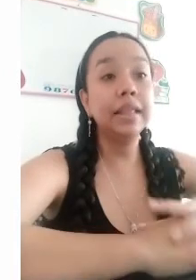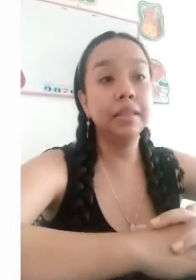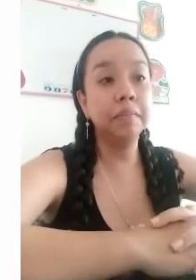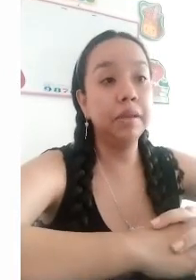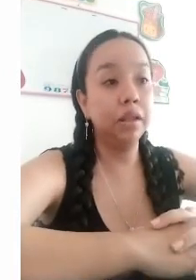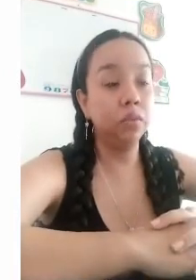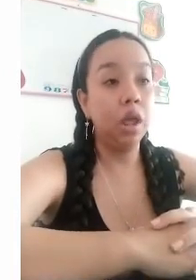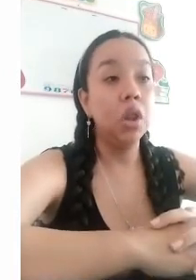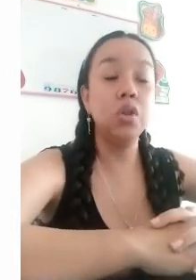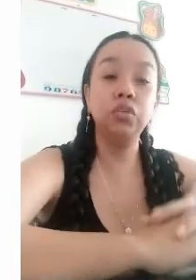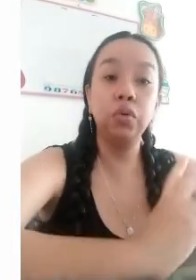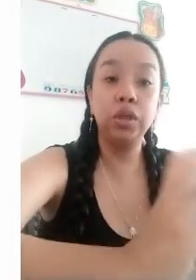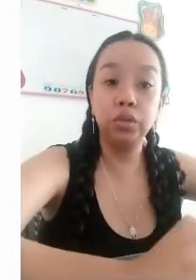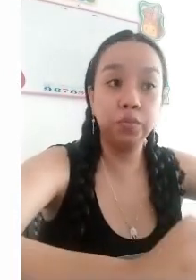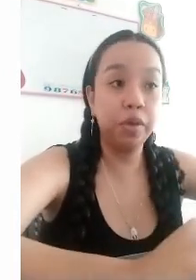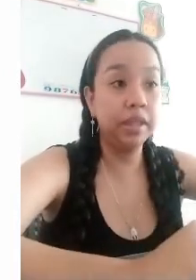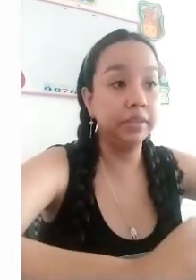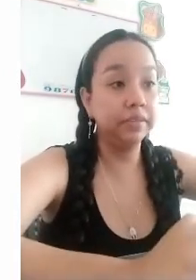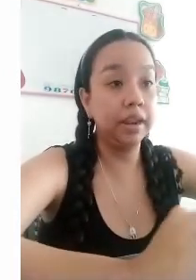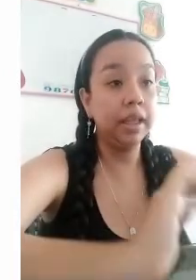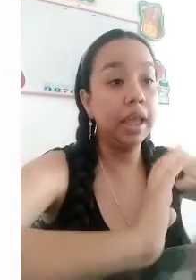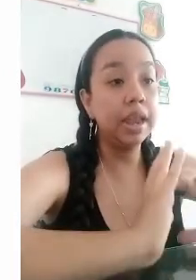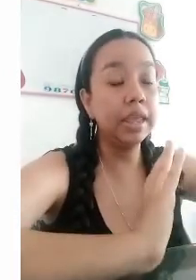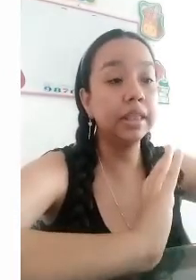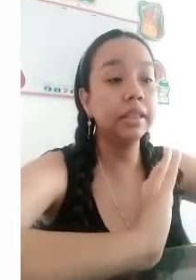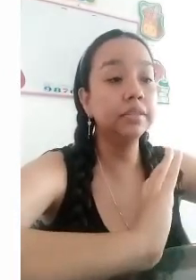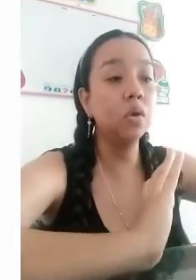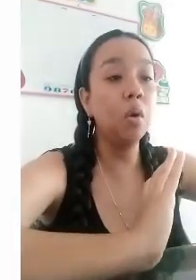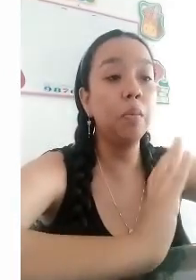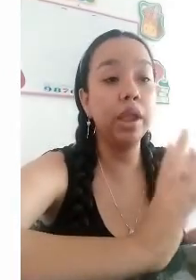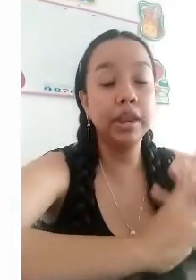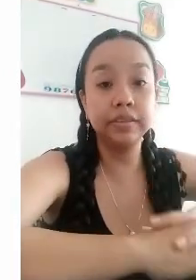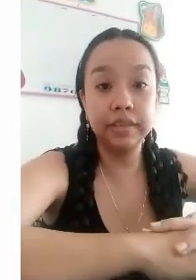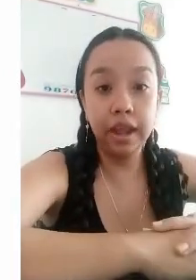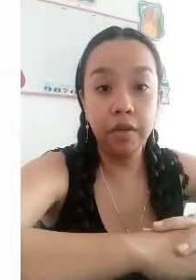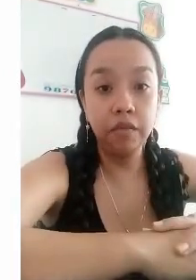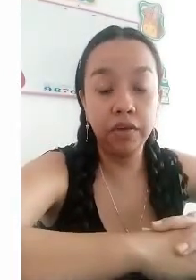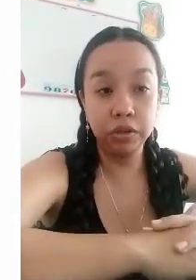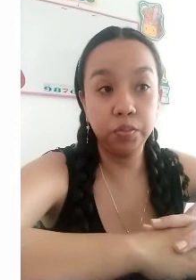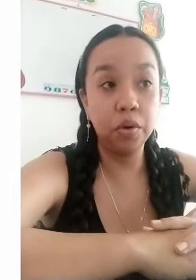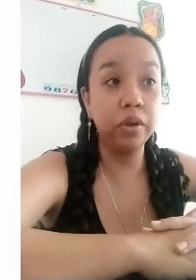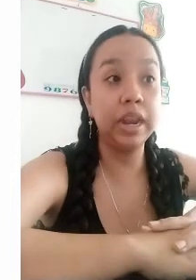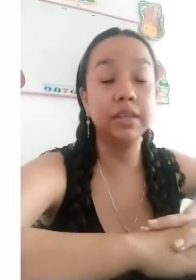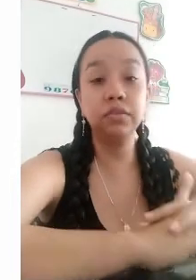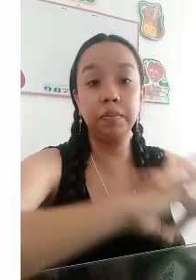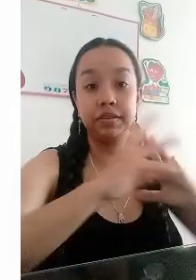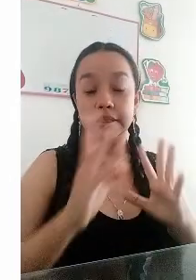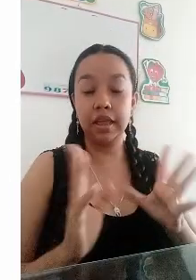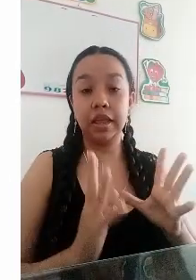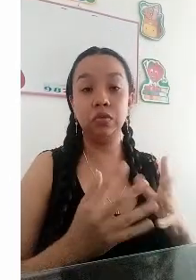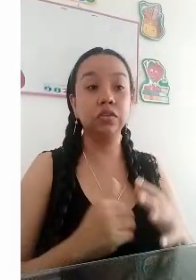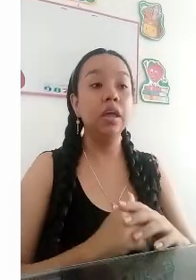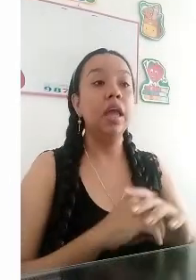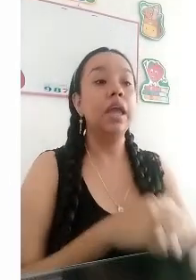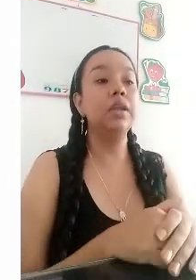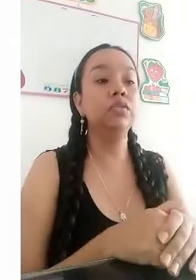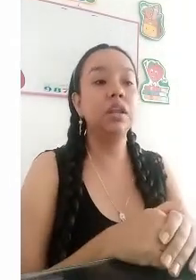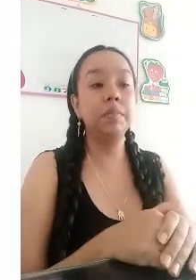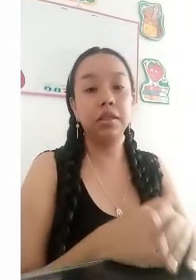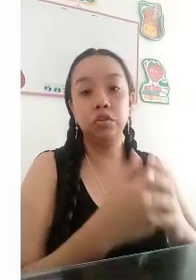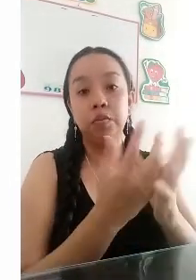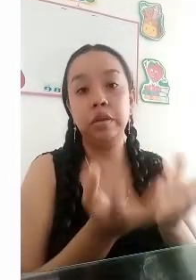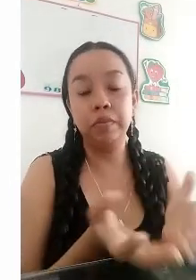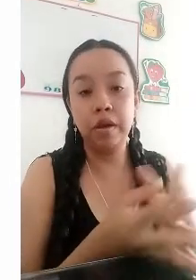Y la temperatura. Los objetos pueden estar calientes o pueden estar fríos. Por lo general, eso se presenta en